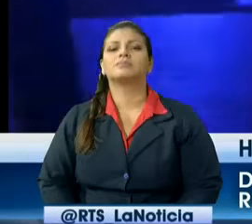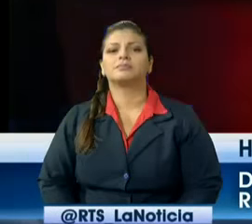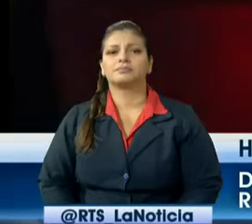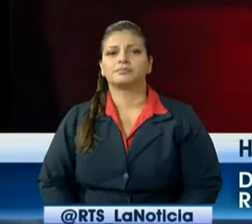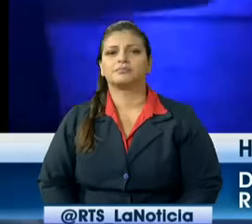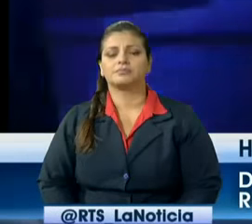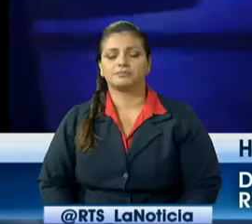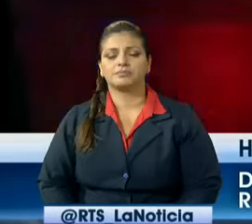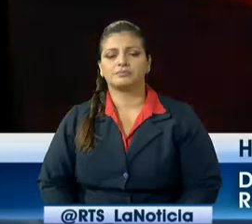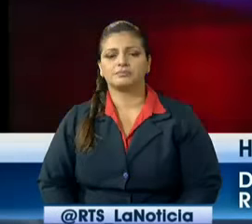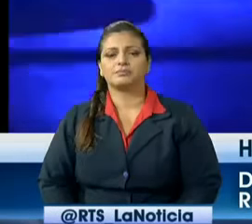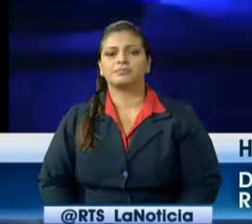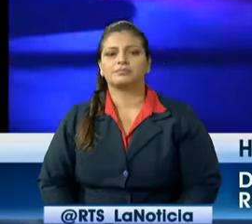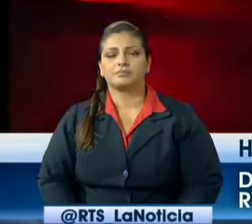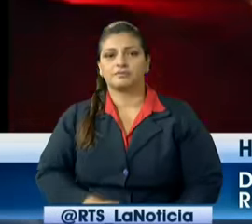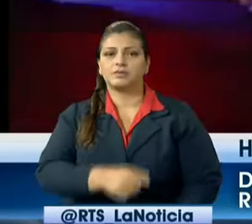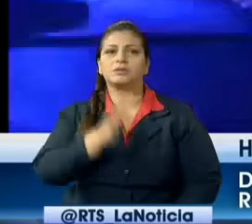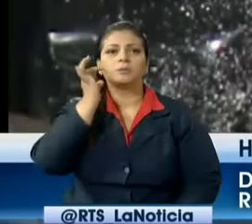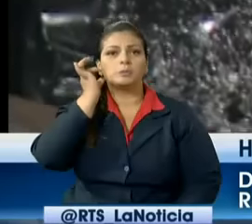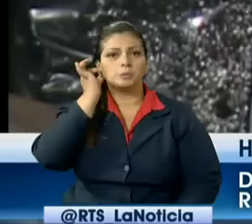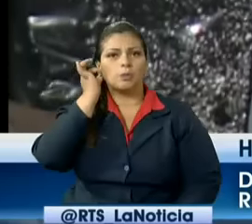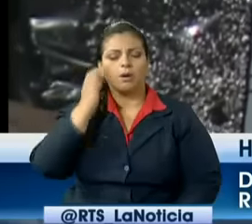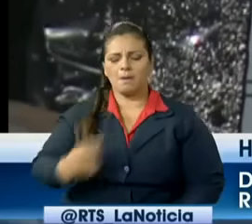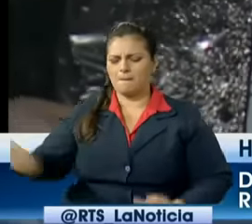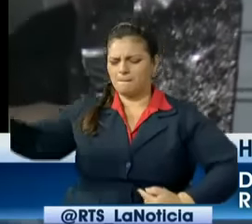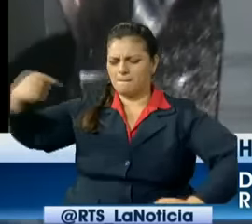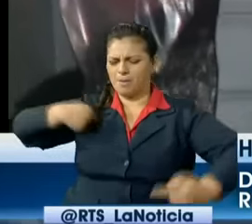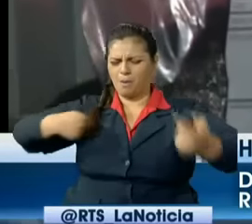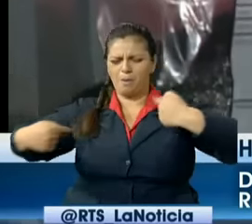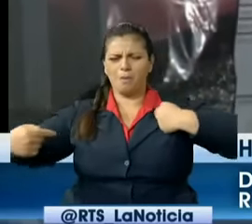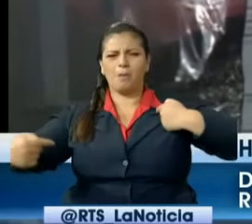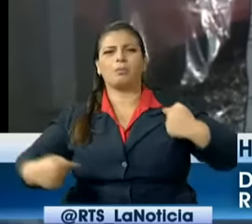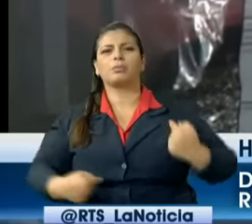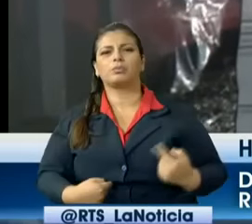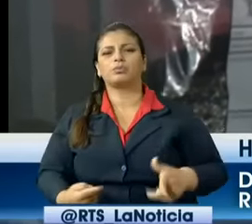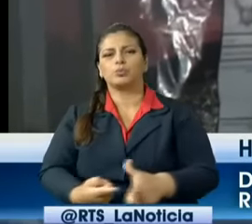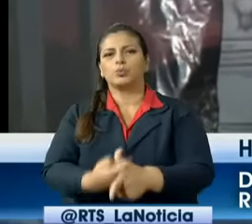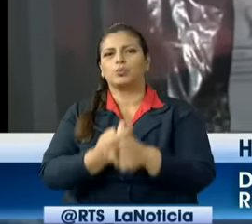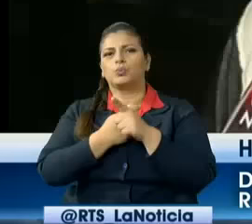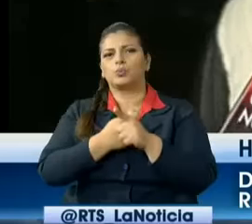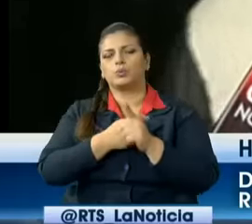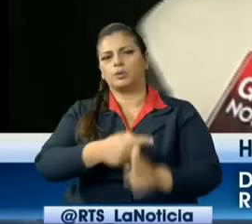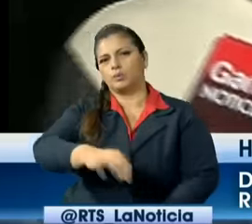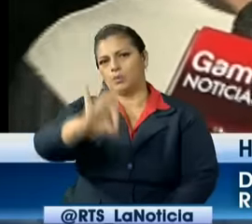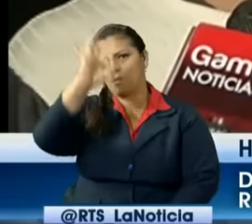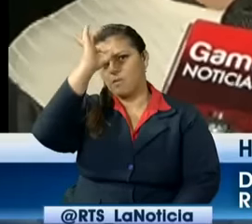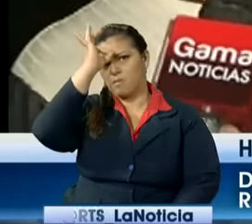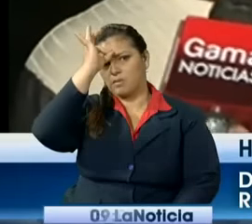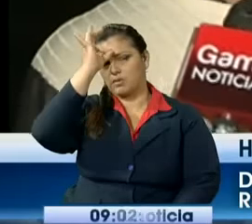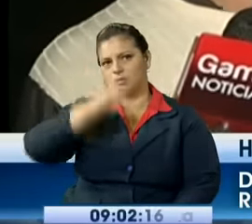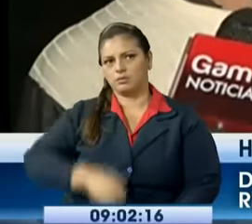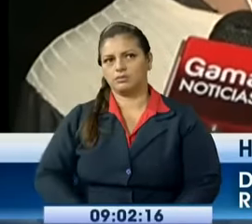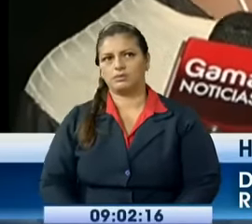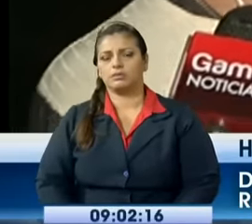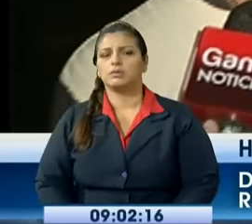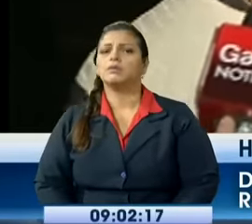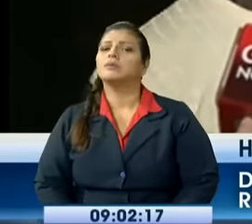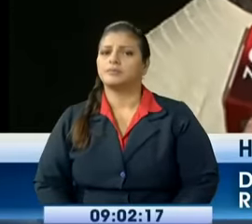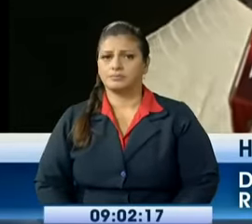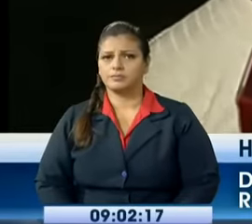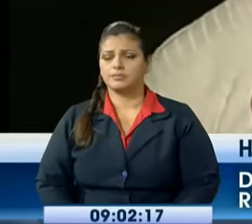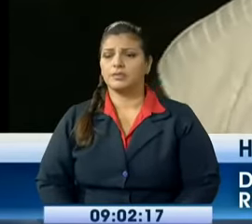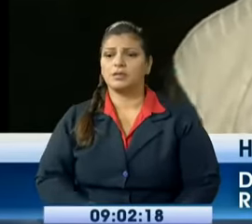fallecido también fue alcanzada por los proyectiles y permanece internada en una casa de salud. Y antes la chica se metió allá, fue que